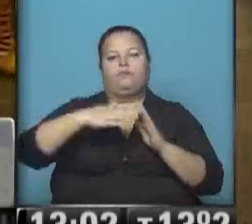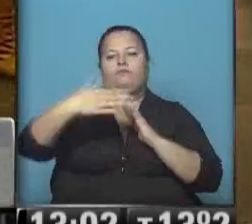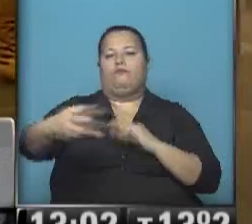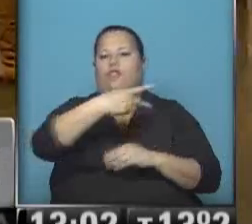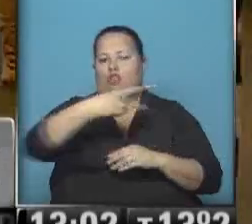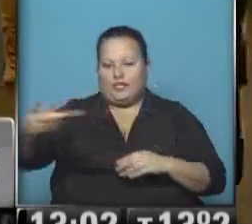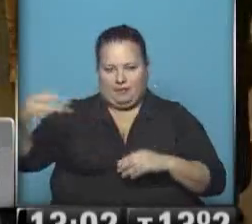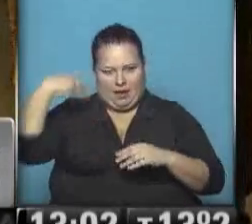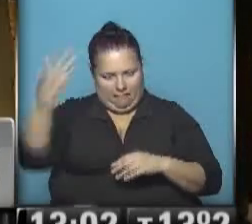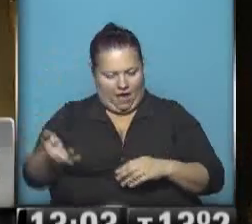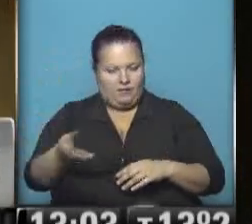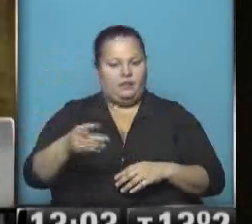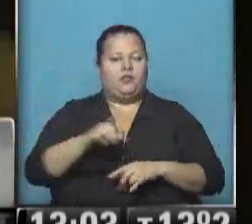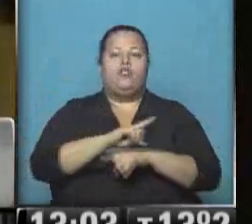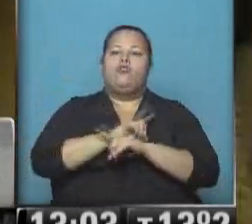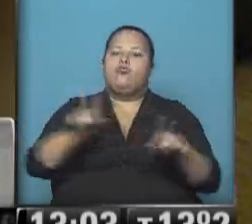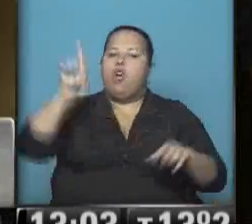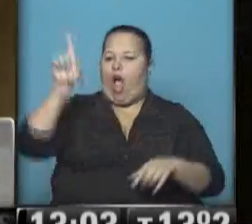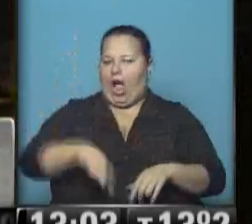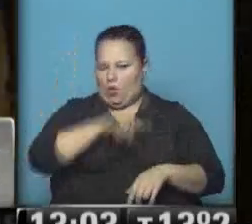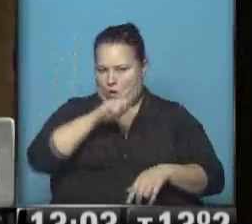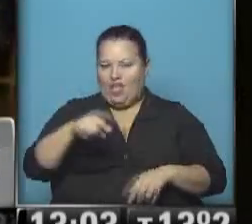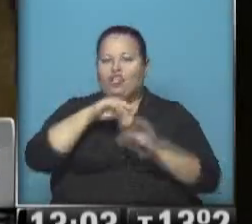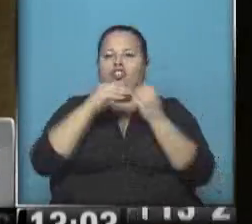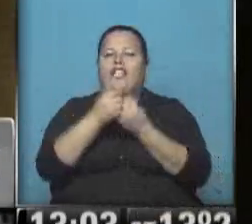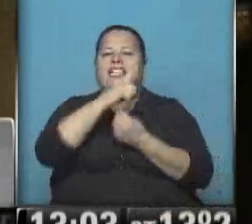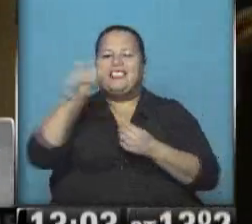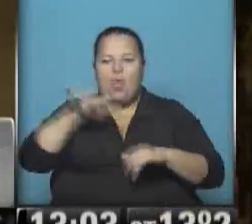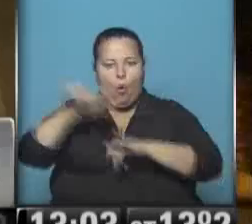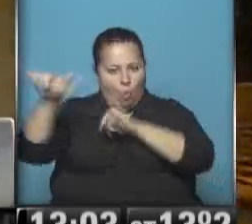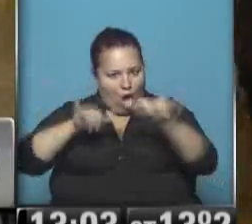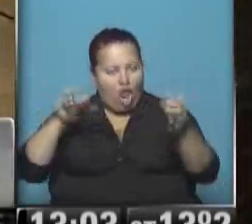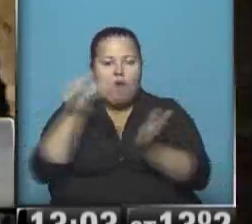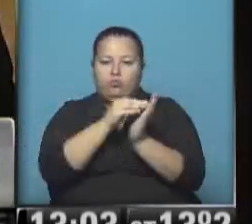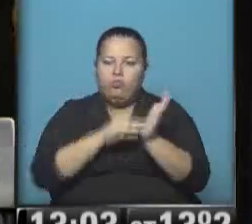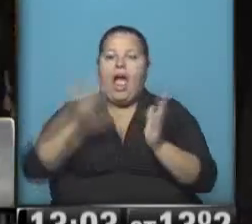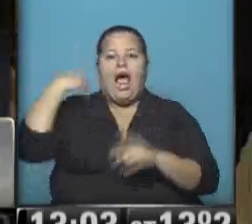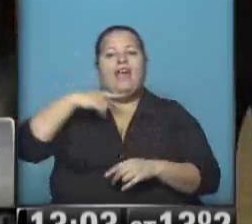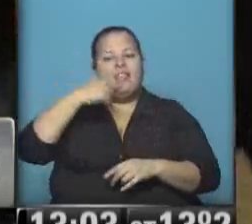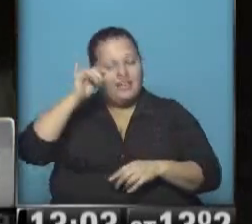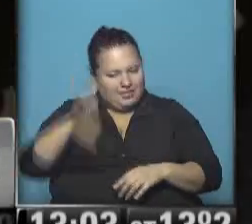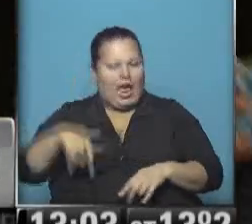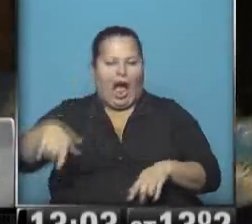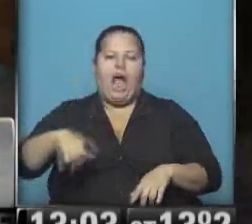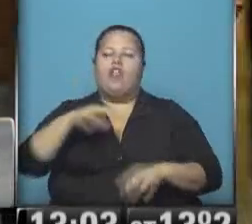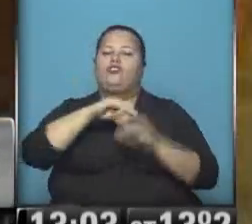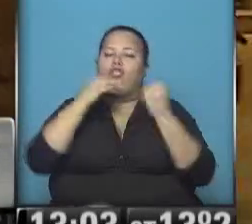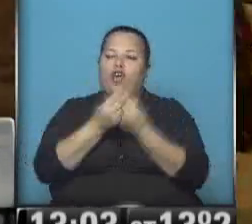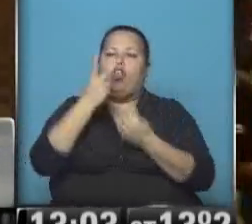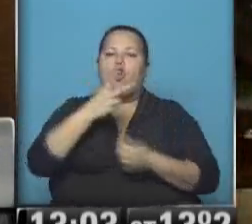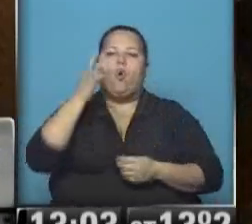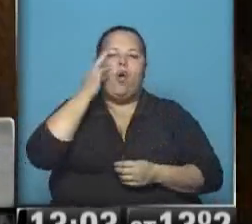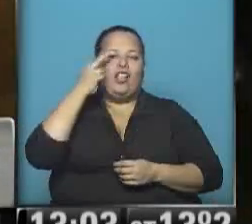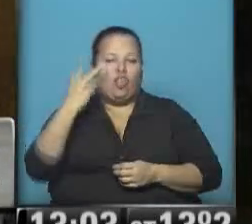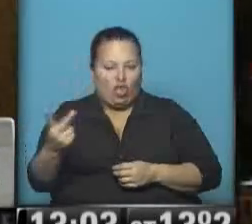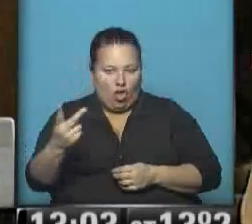14 días más no se cancelaron esos 100 vuelos que decían sí eh en un comienzo Lo cierto es que son 242